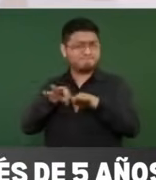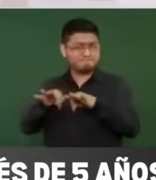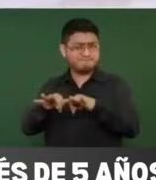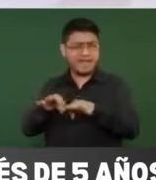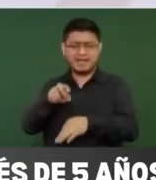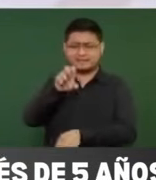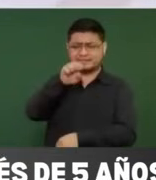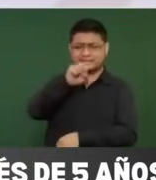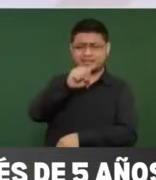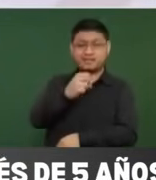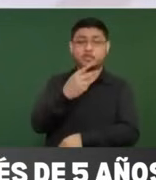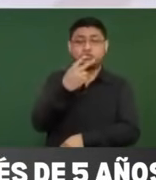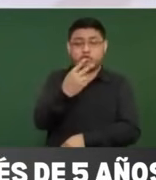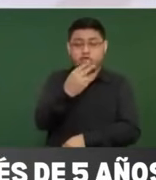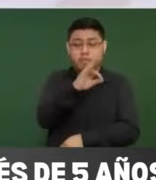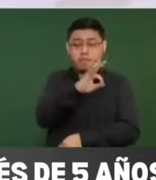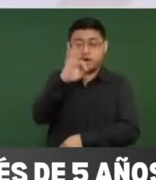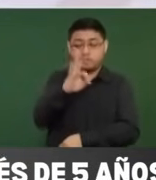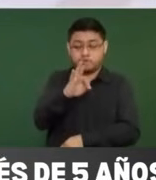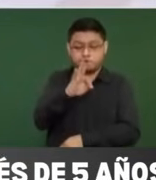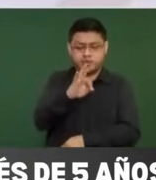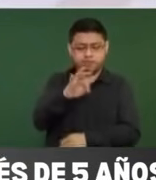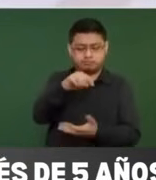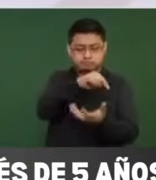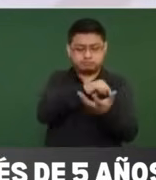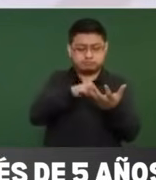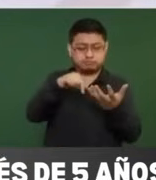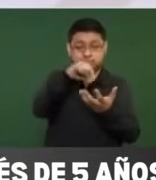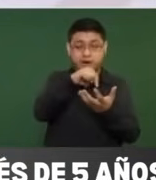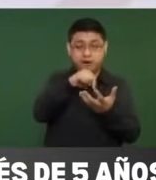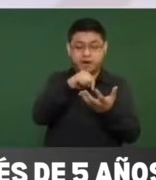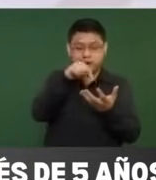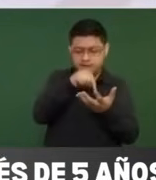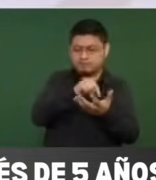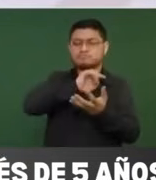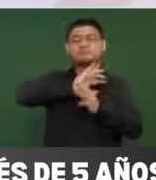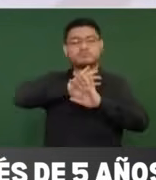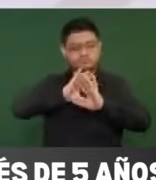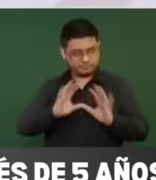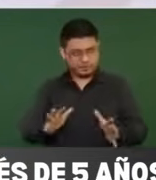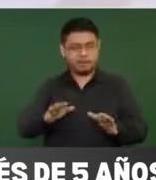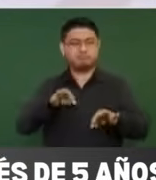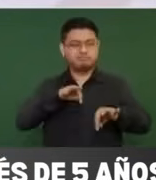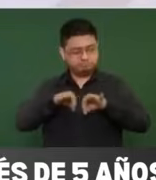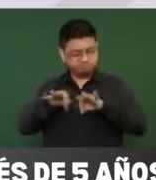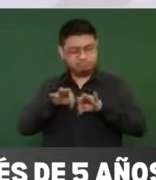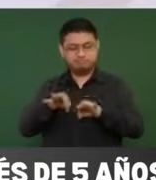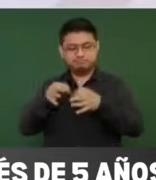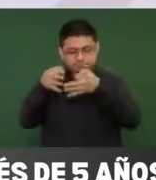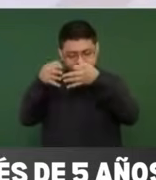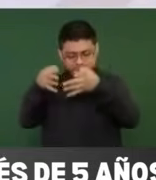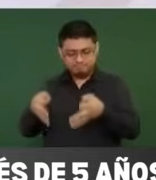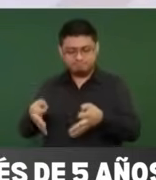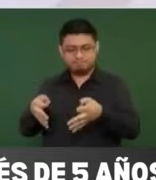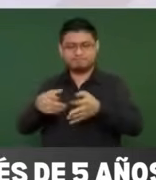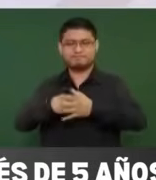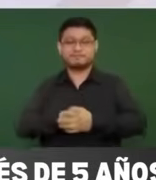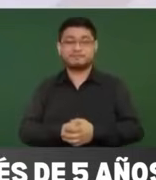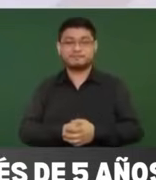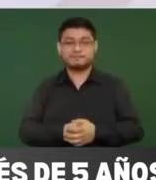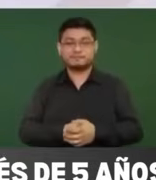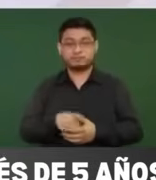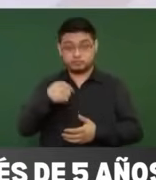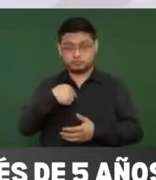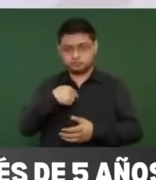62% de los que han sido atendidos en el programa. Agrego que desde